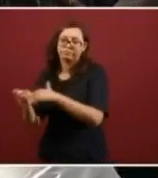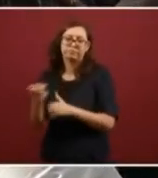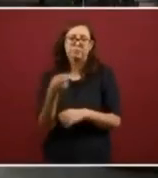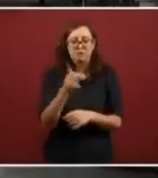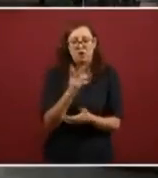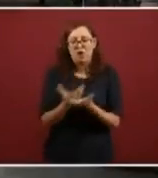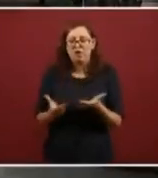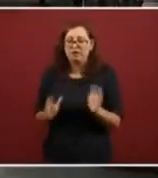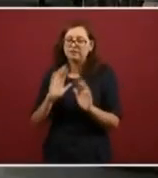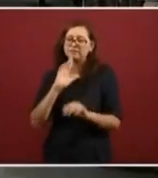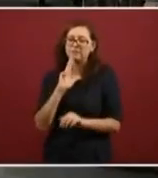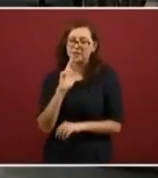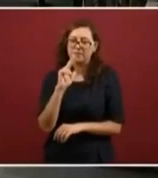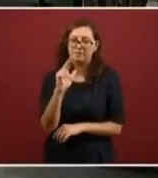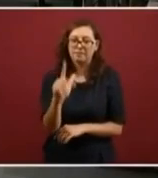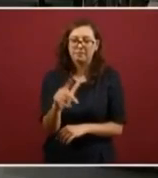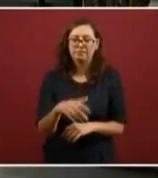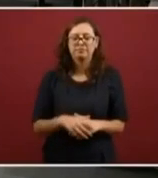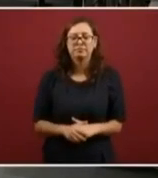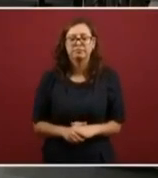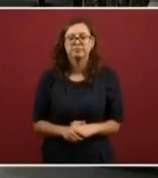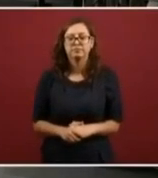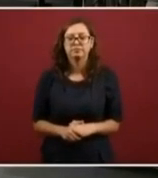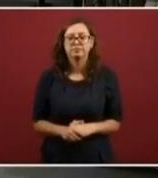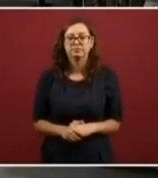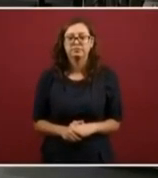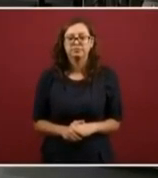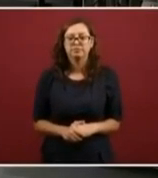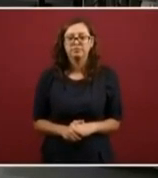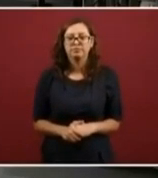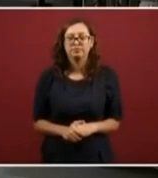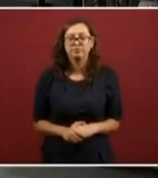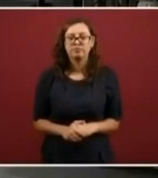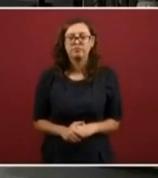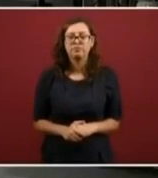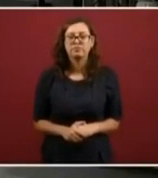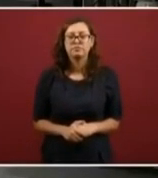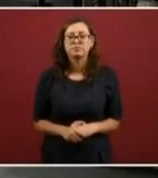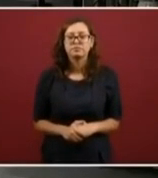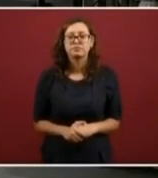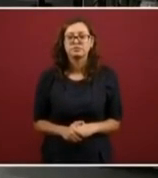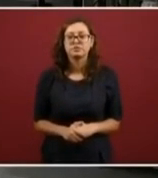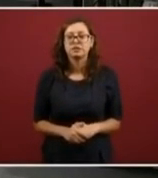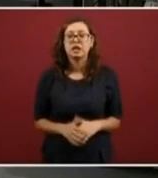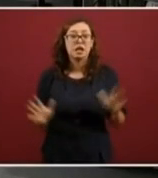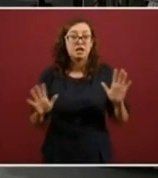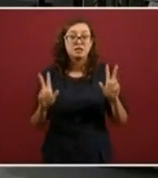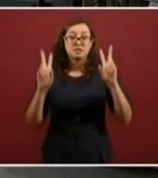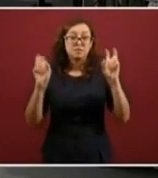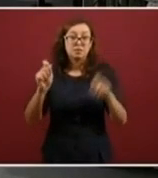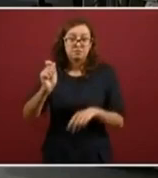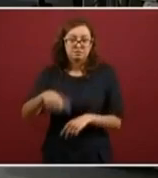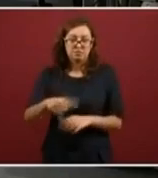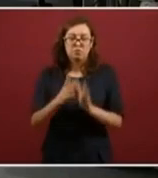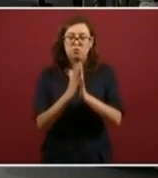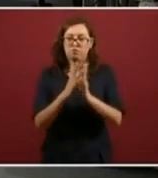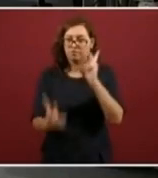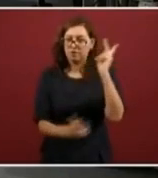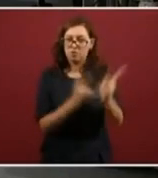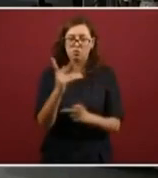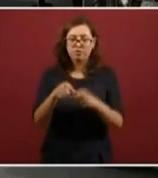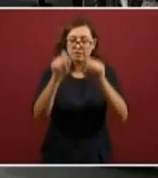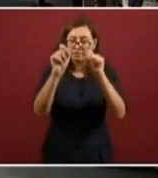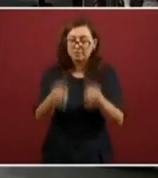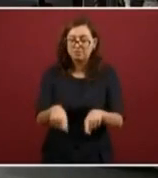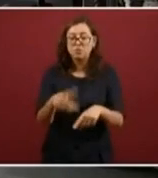gracias. ¿Les parece sobre lo mismo? Está interesante, ¿verdad?, el tema, porque no